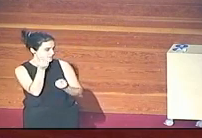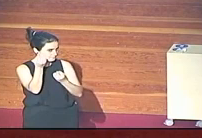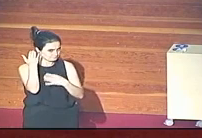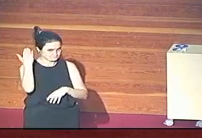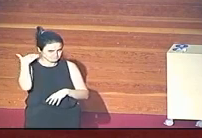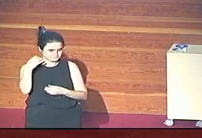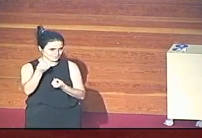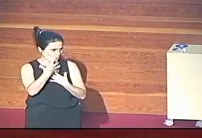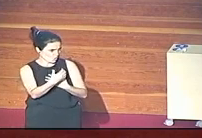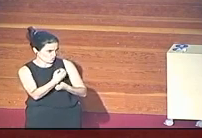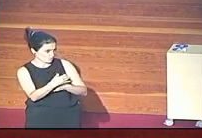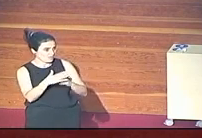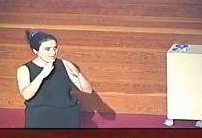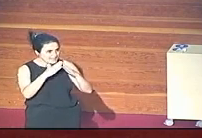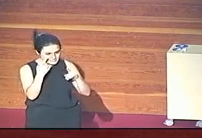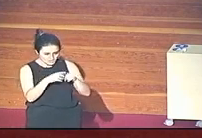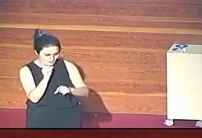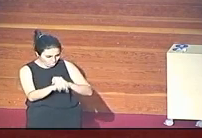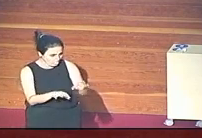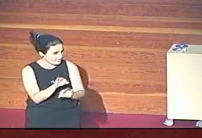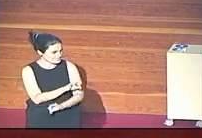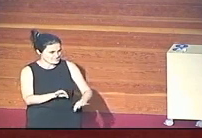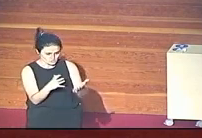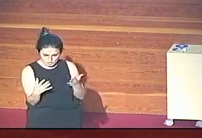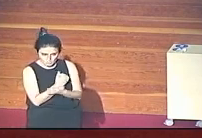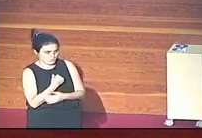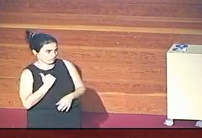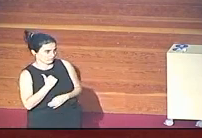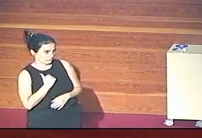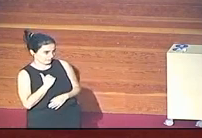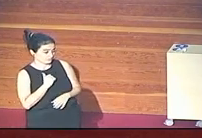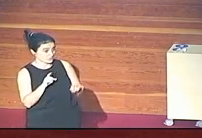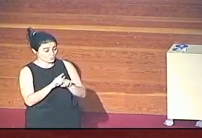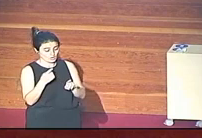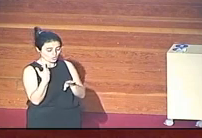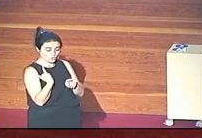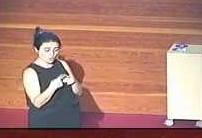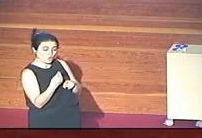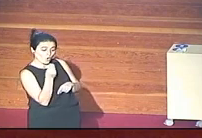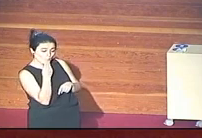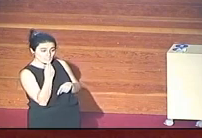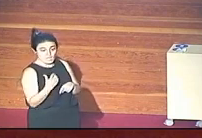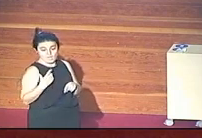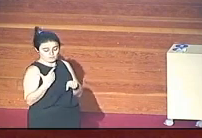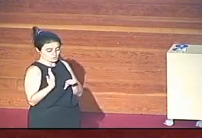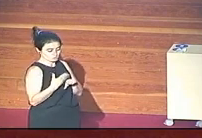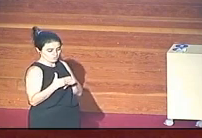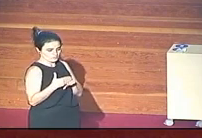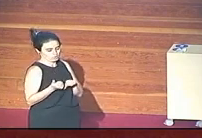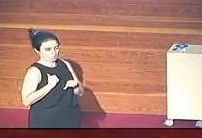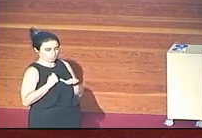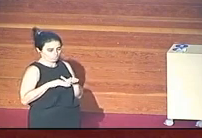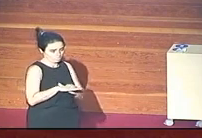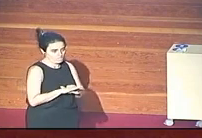en casa no se tiraba nada y se aprovechaba todo bueno pues igual que guardamos las sobras de comida del día anterior para hacer al día